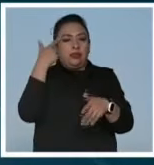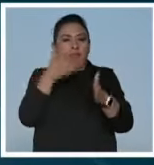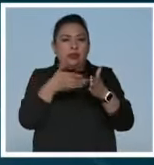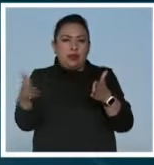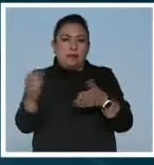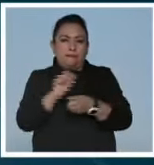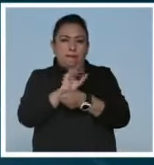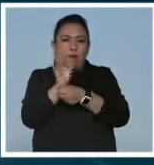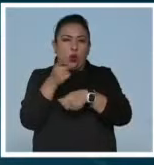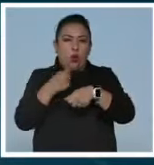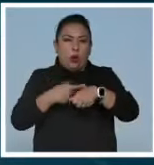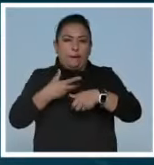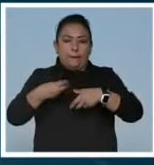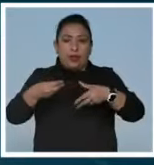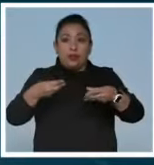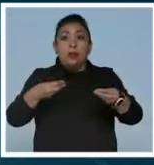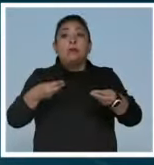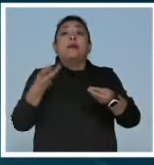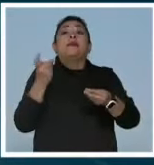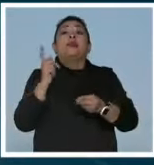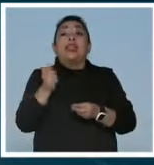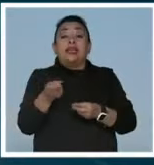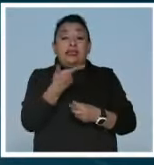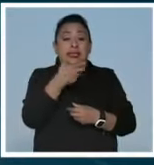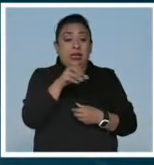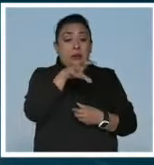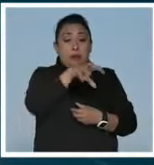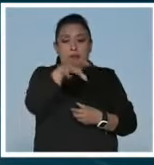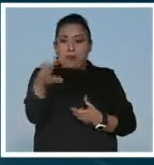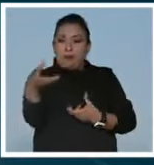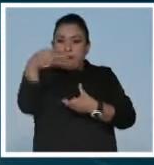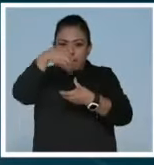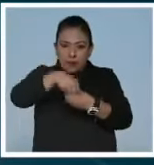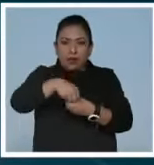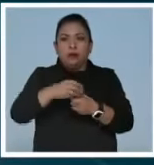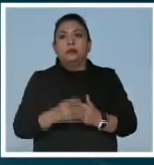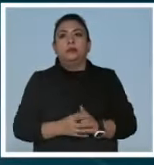Uno, la fusión de géneros que habla de la inclusión.